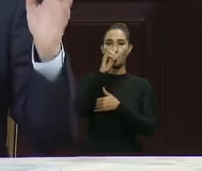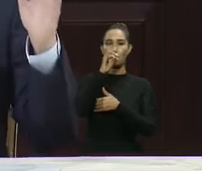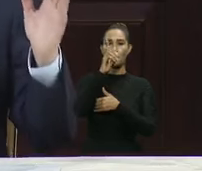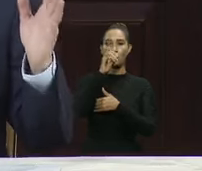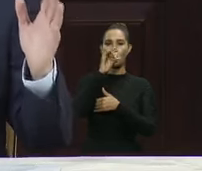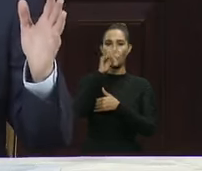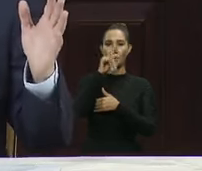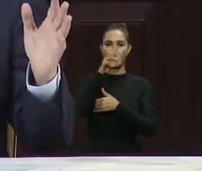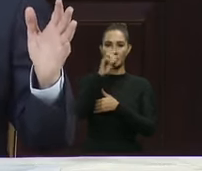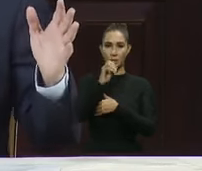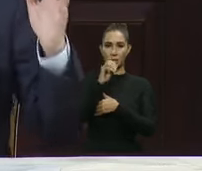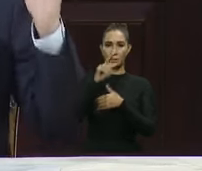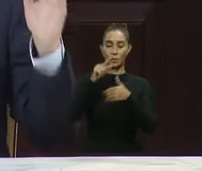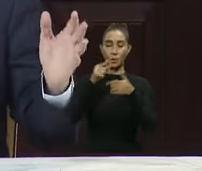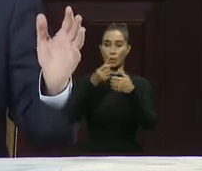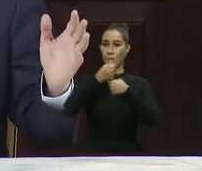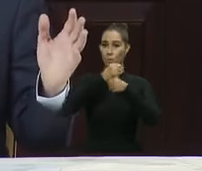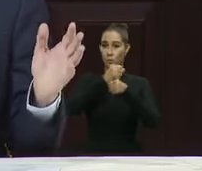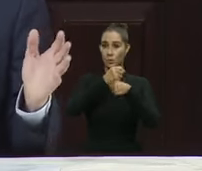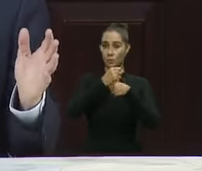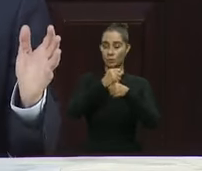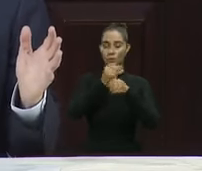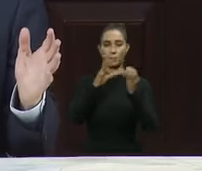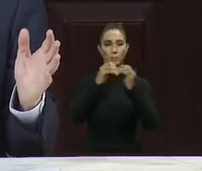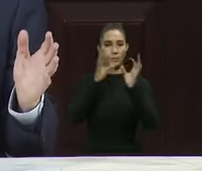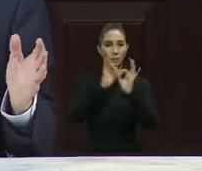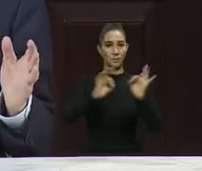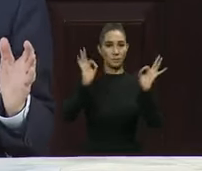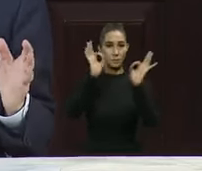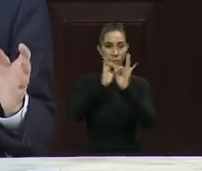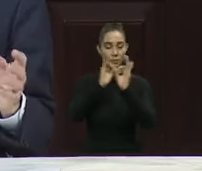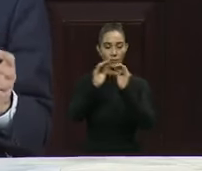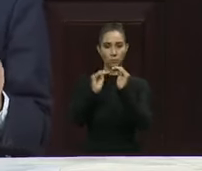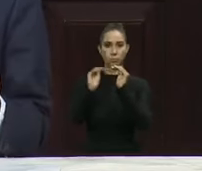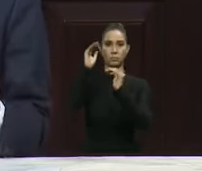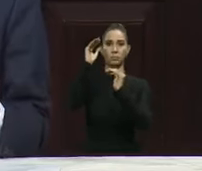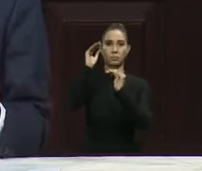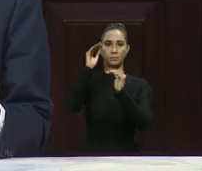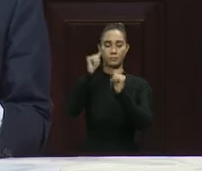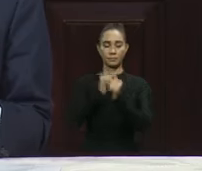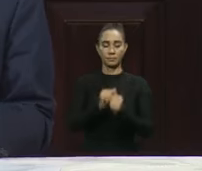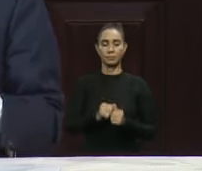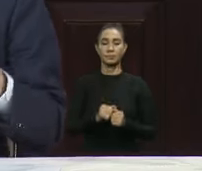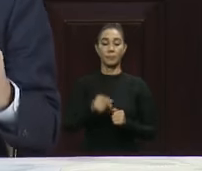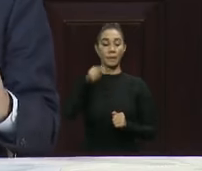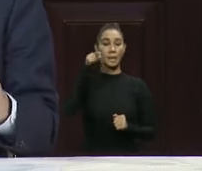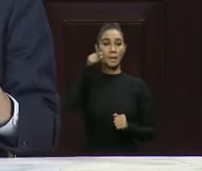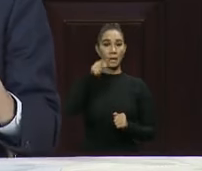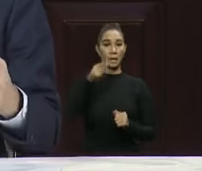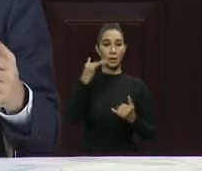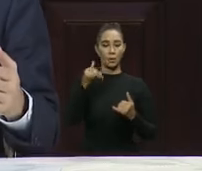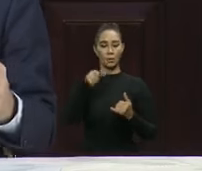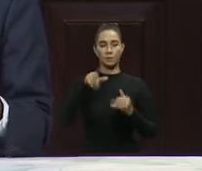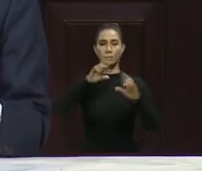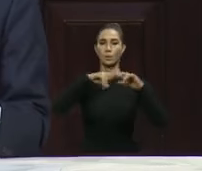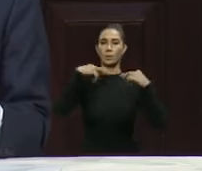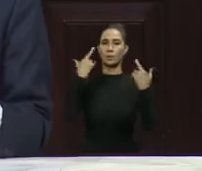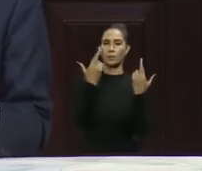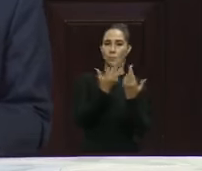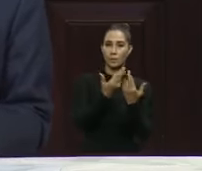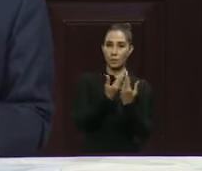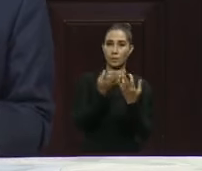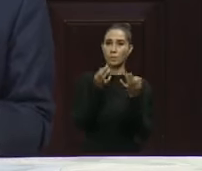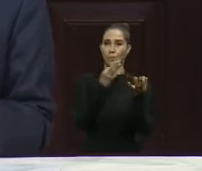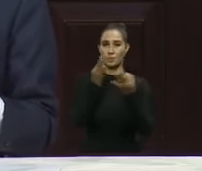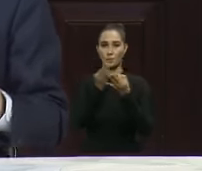de volatilidad mayor del último siglo. Por lo tanto, estas son reuniones y, como yo dije desde el